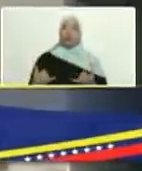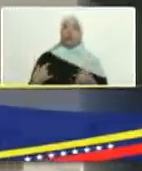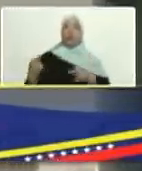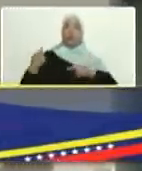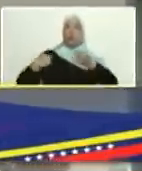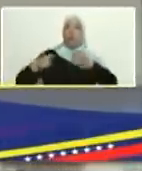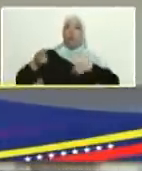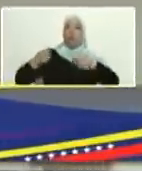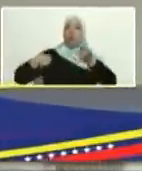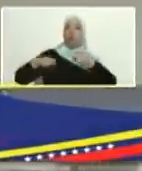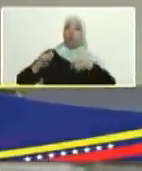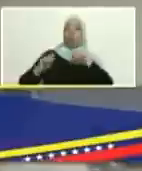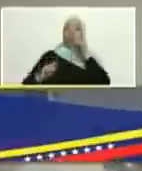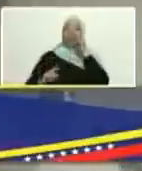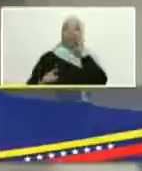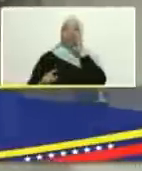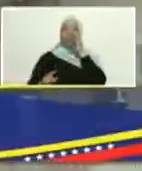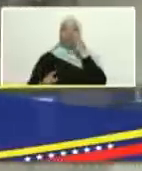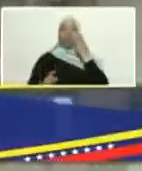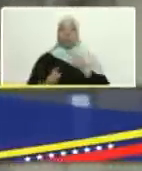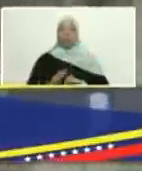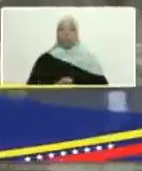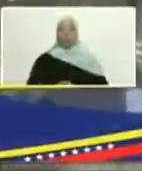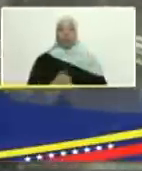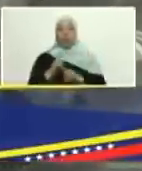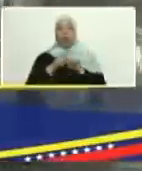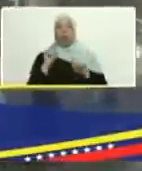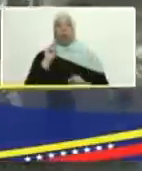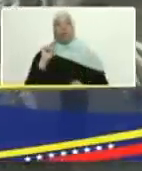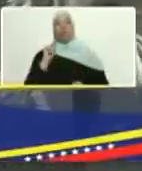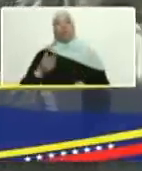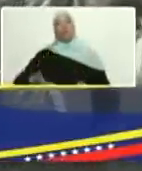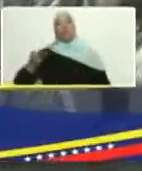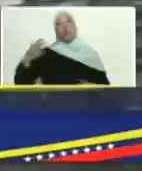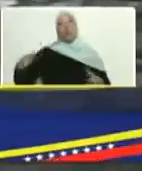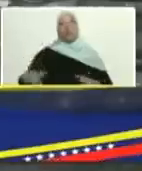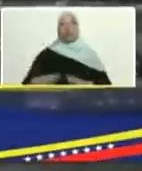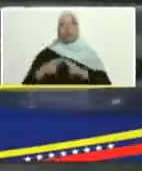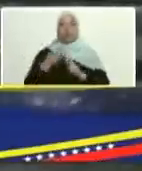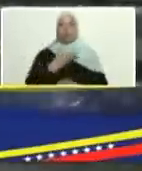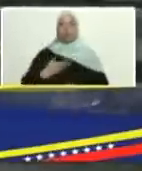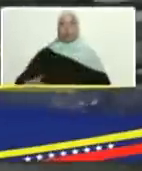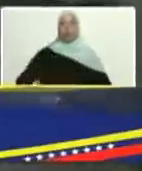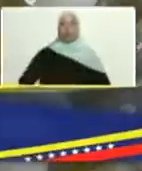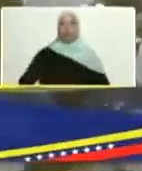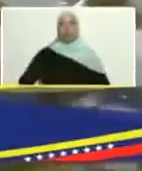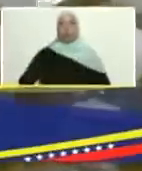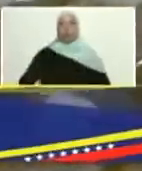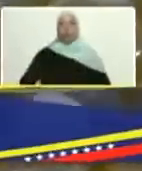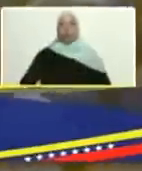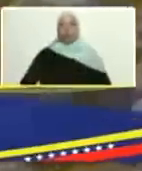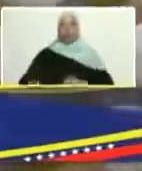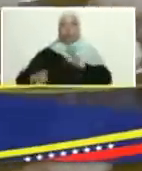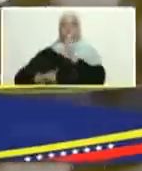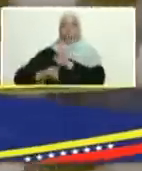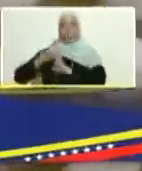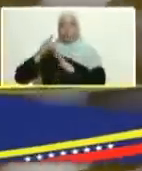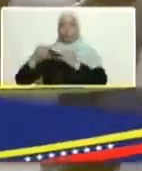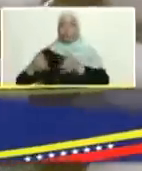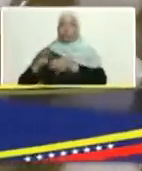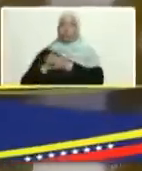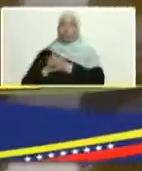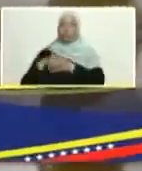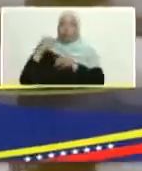ergonómicas, perdón. Pero el punto fundamental aquí, presidente, de esta inventiva desarrollada por estos